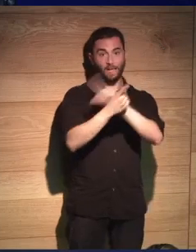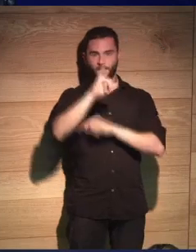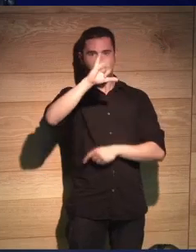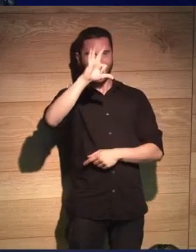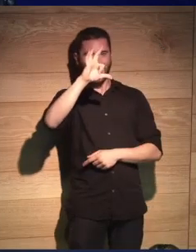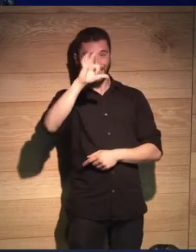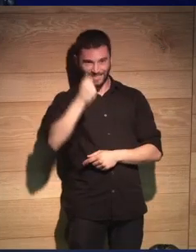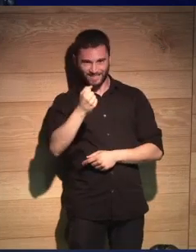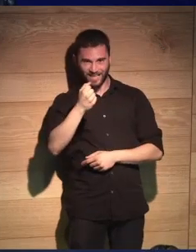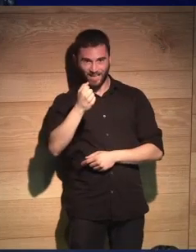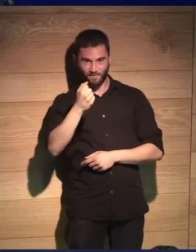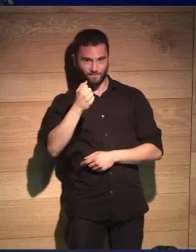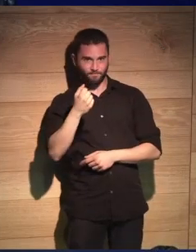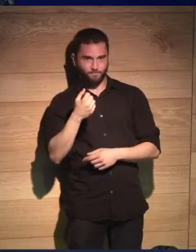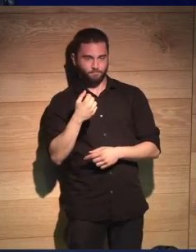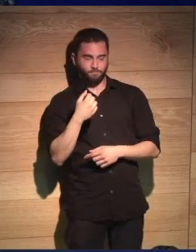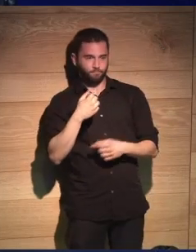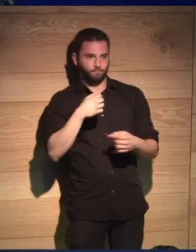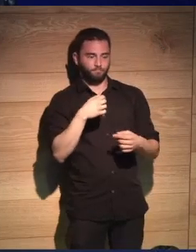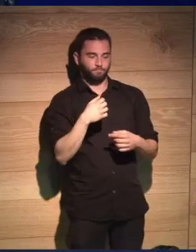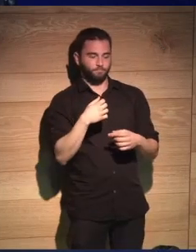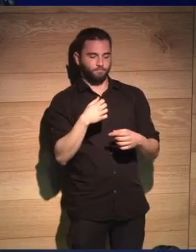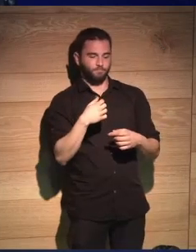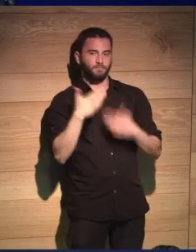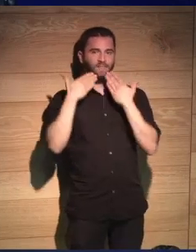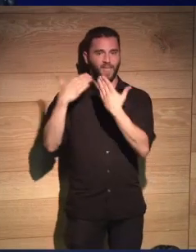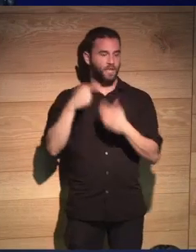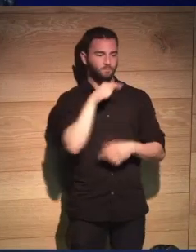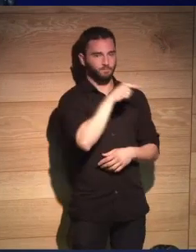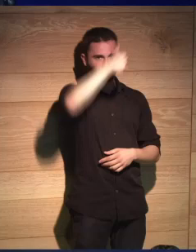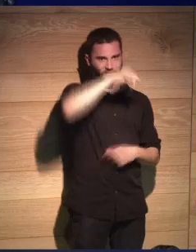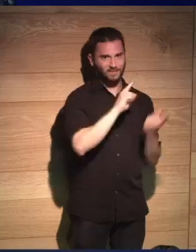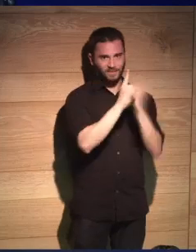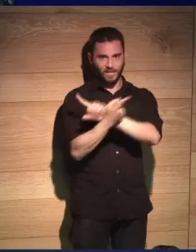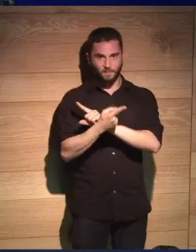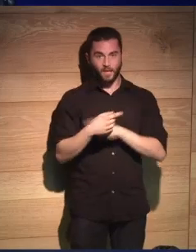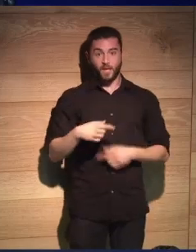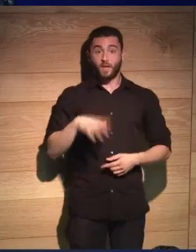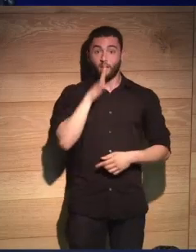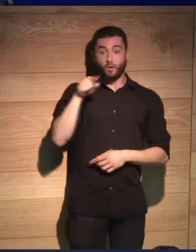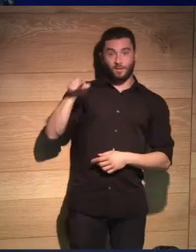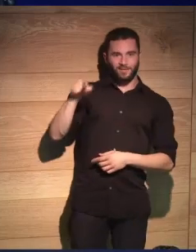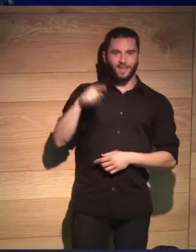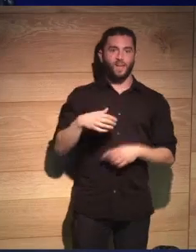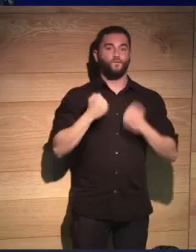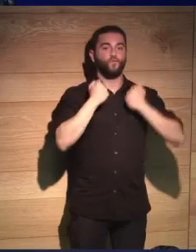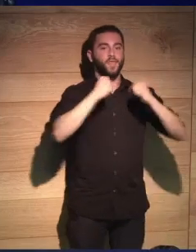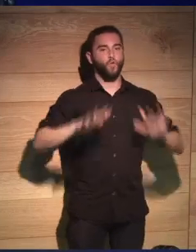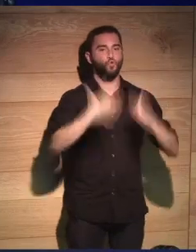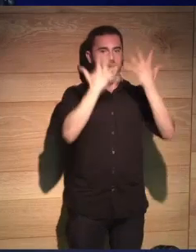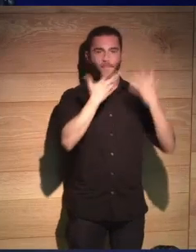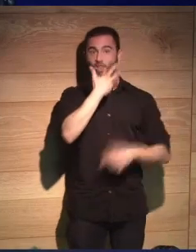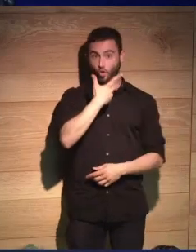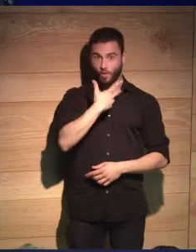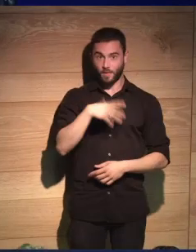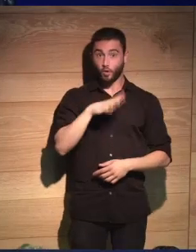arriba abajo. Es verdad que gracias a Ilsa Barea conocemos La forja de un rebelde, porque es muy posible que Arturo Barea